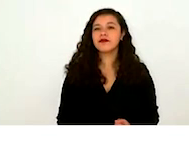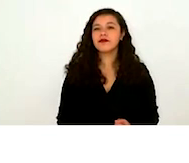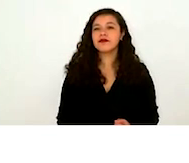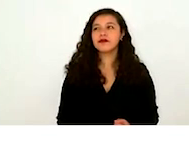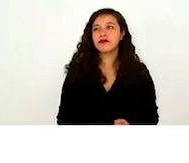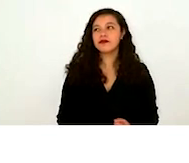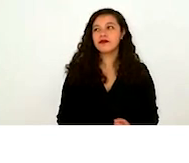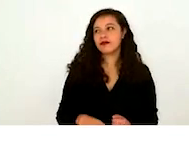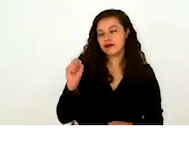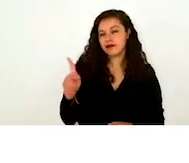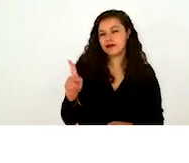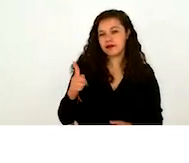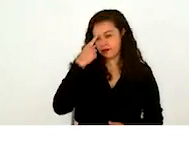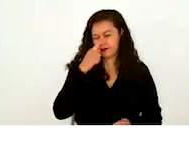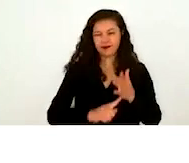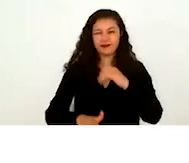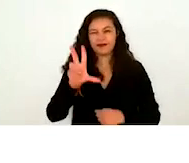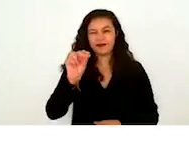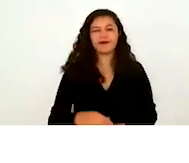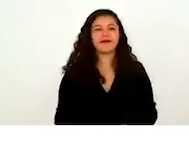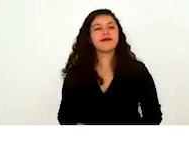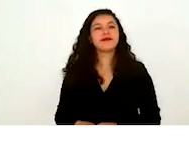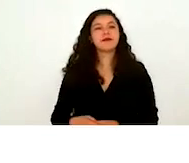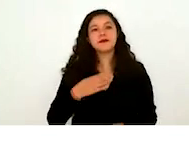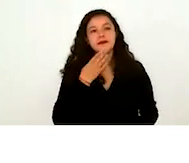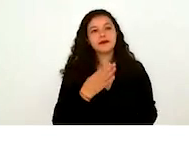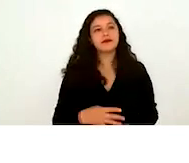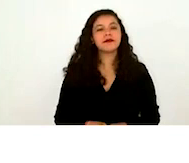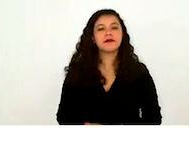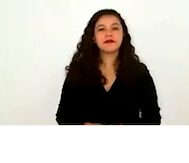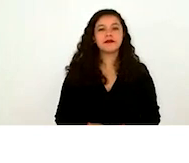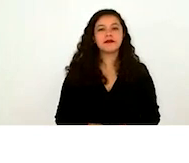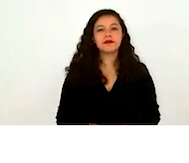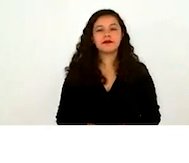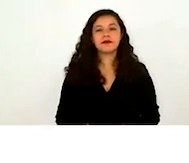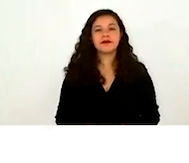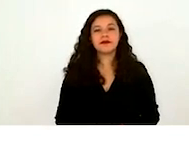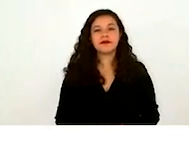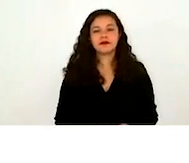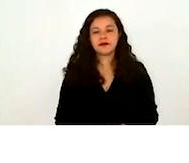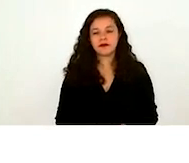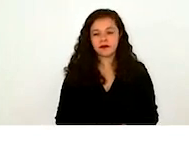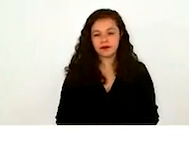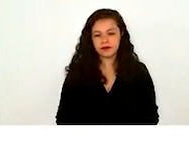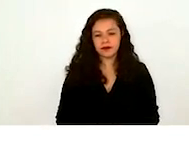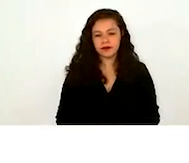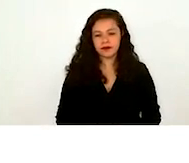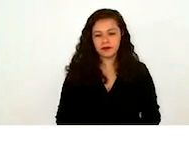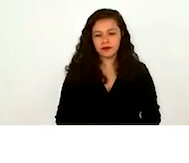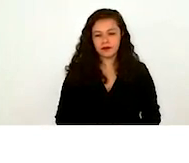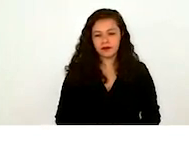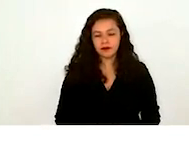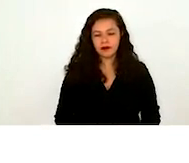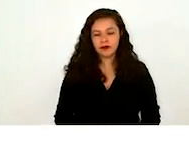ok muy bien vamos atrás vamos a iniciar nuestra estación